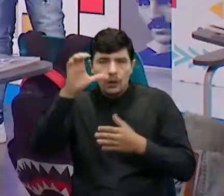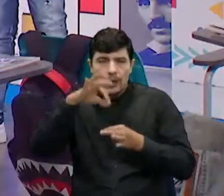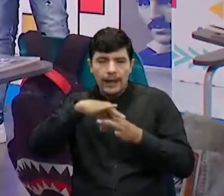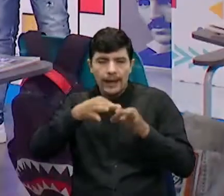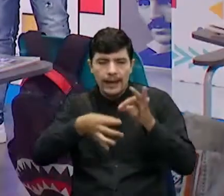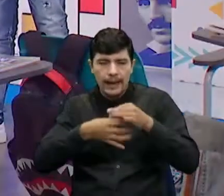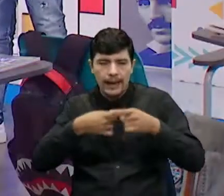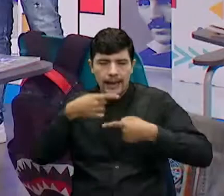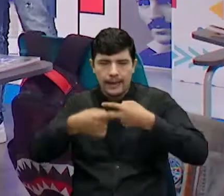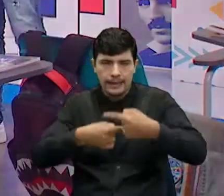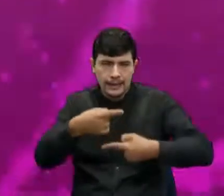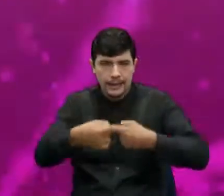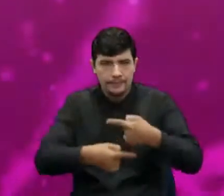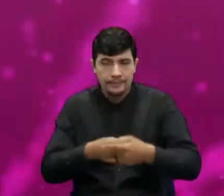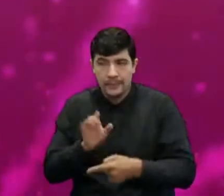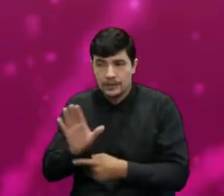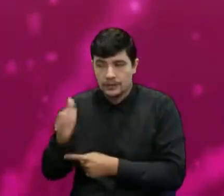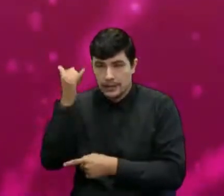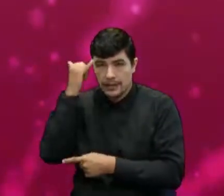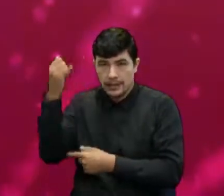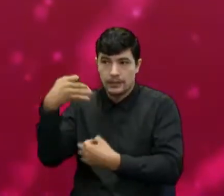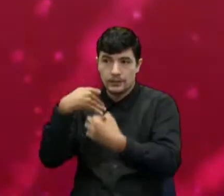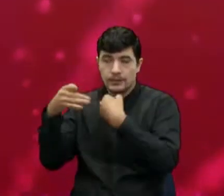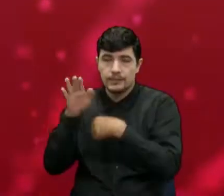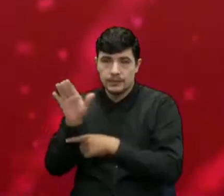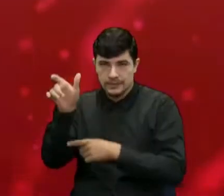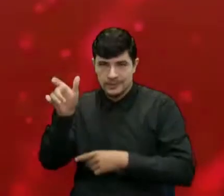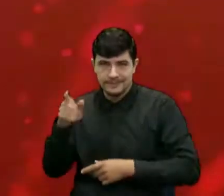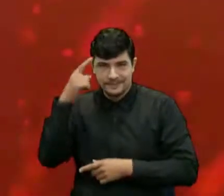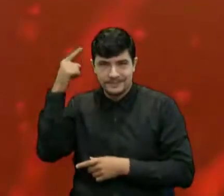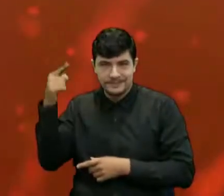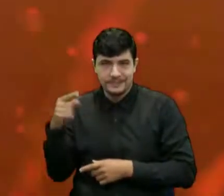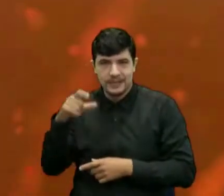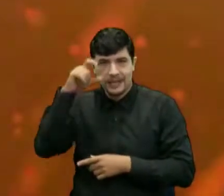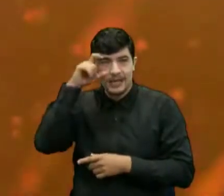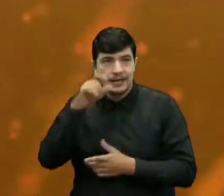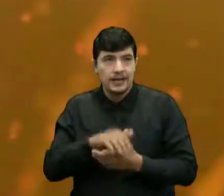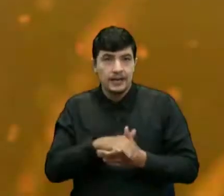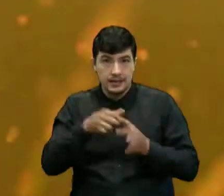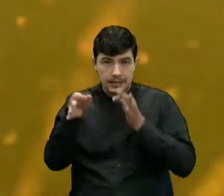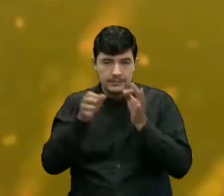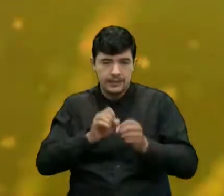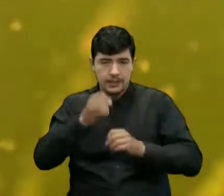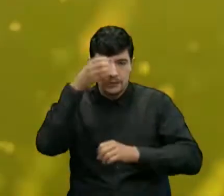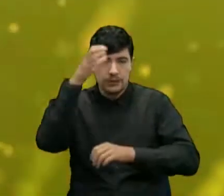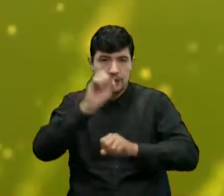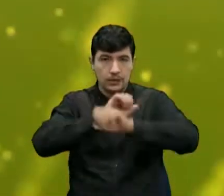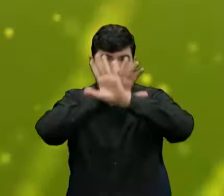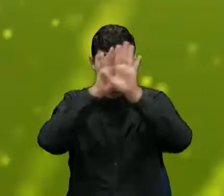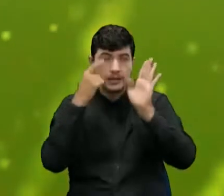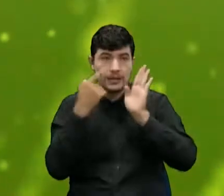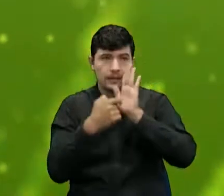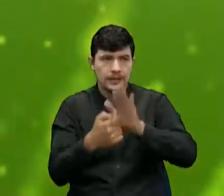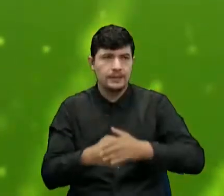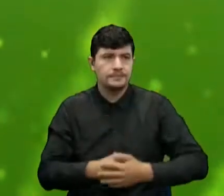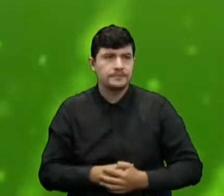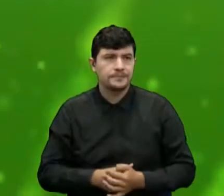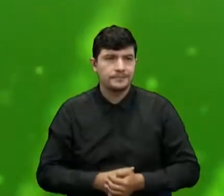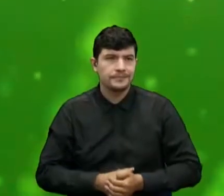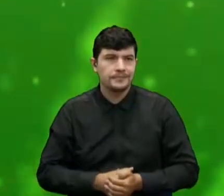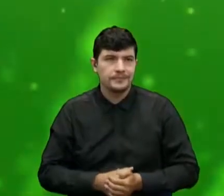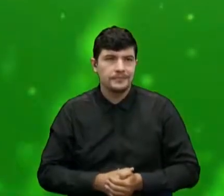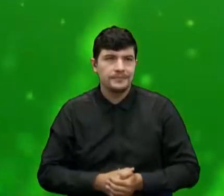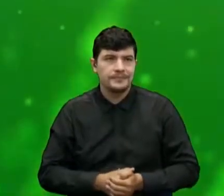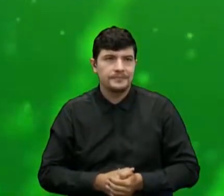Y pues esta idea Que nos dice Mr. Fran Acá tenemos Un concepto Más claro Mis queridos jóvenes Genética ¿Qué es genética?